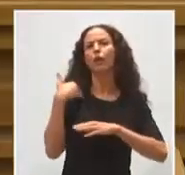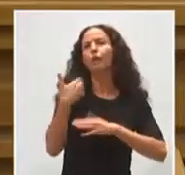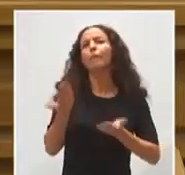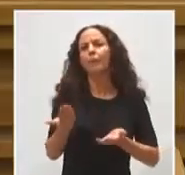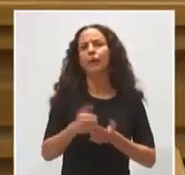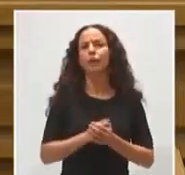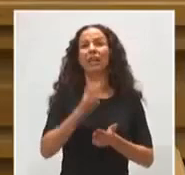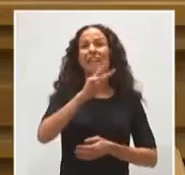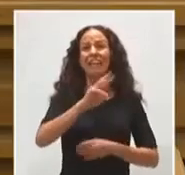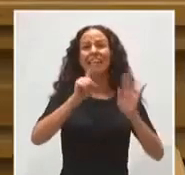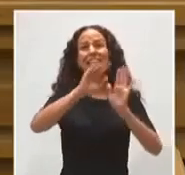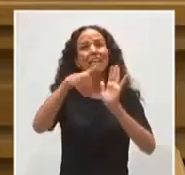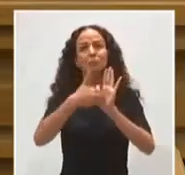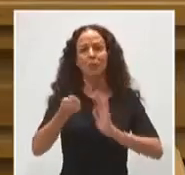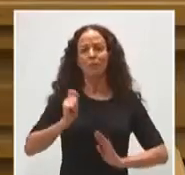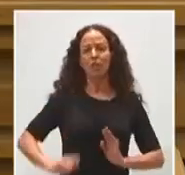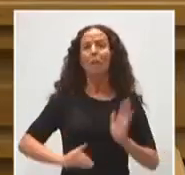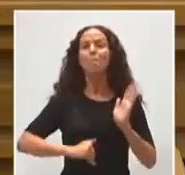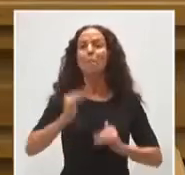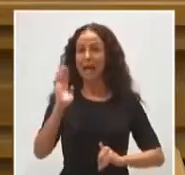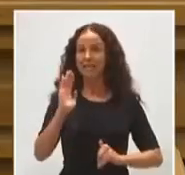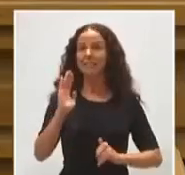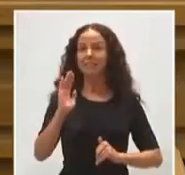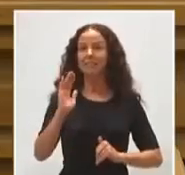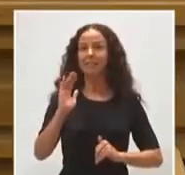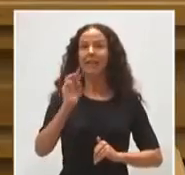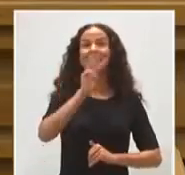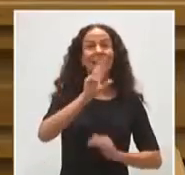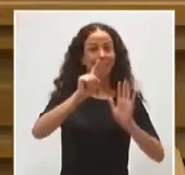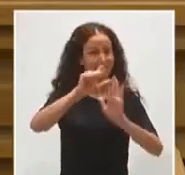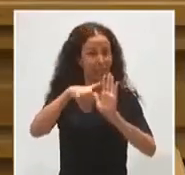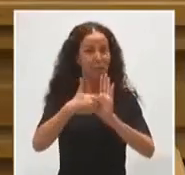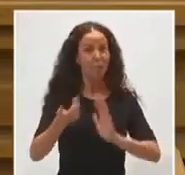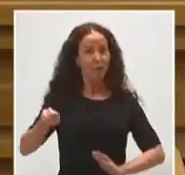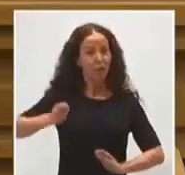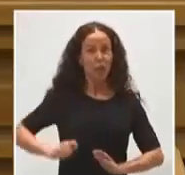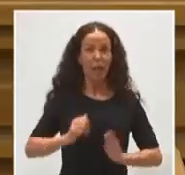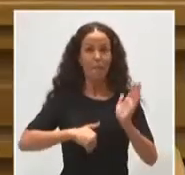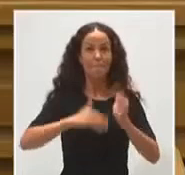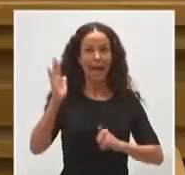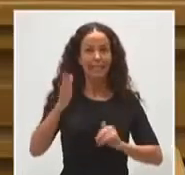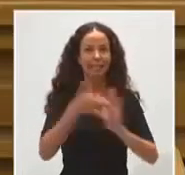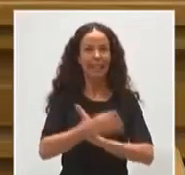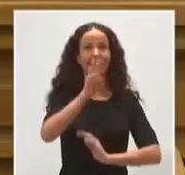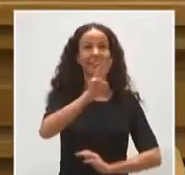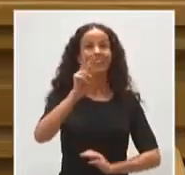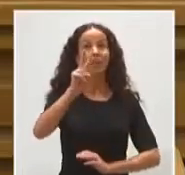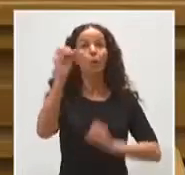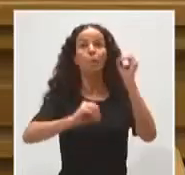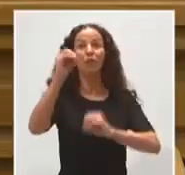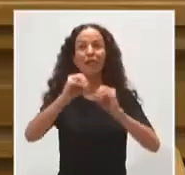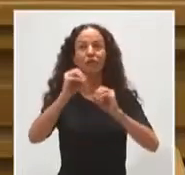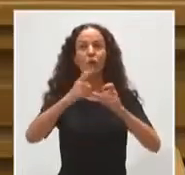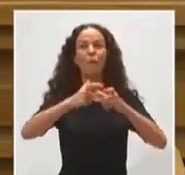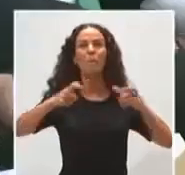36.000 profesionales más de 36.000 profesionales casi un 32% más se dice